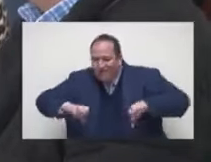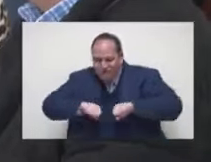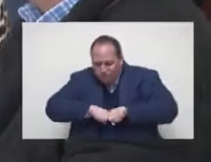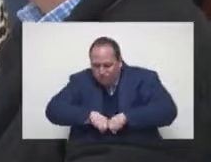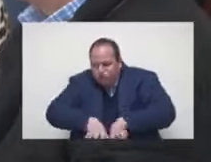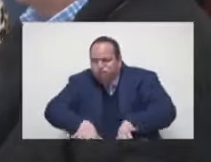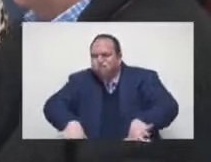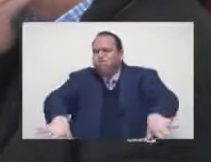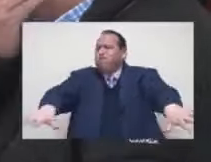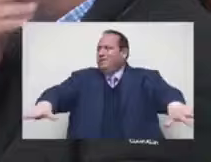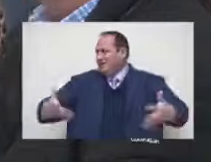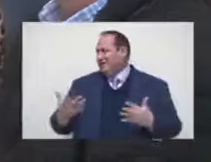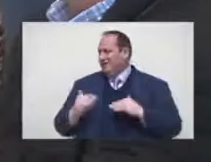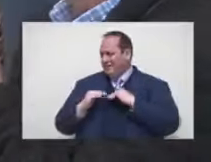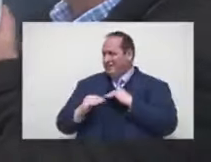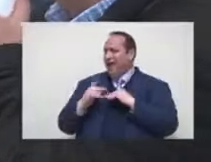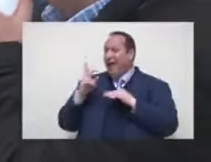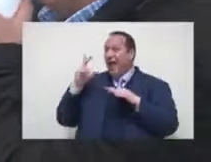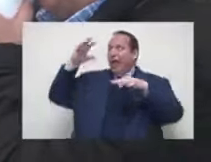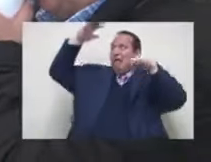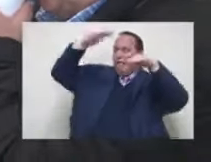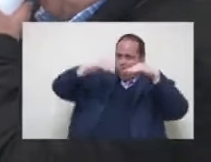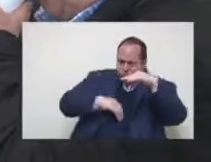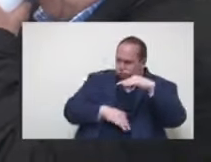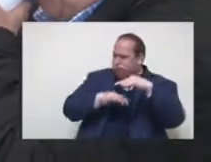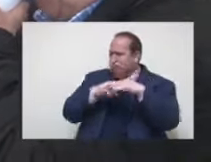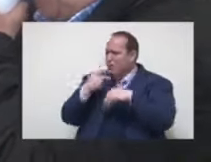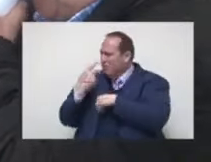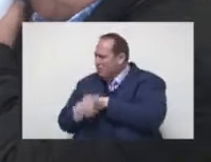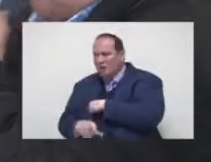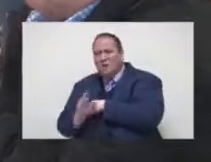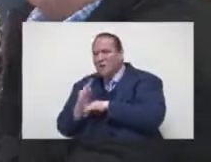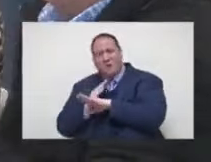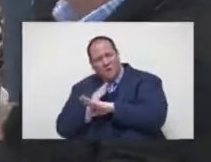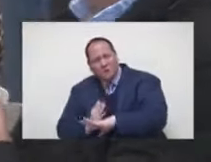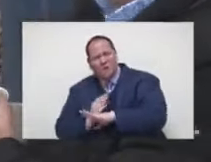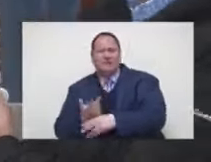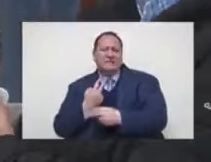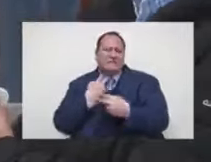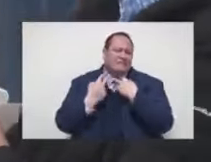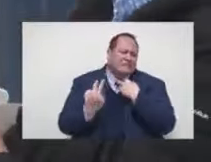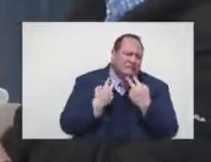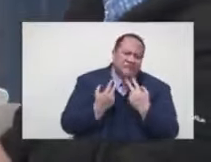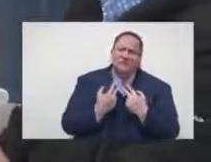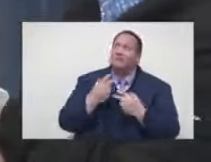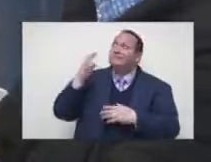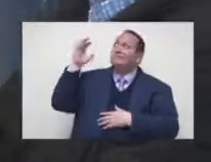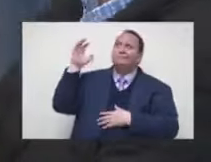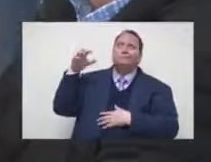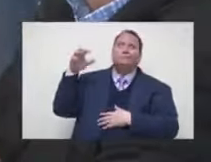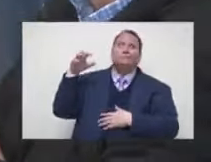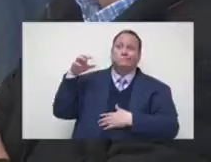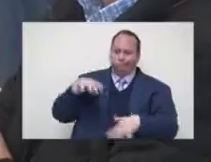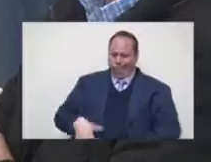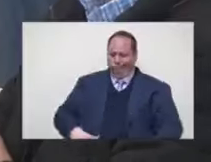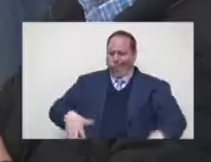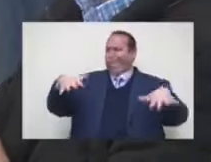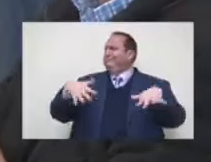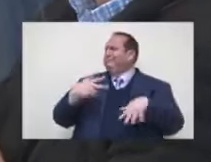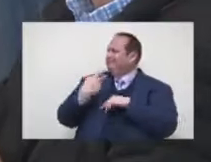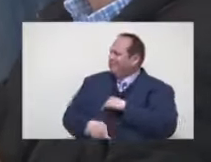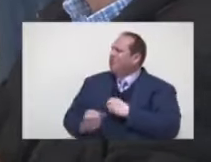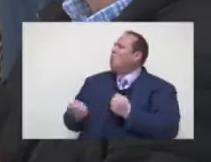que efectivamente pueda trasladar el agua y no generar esa serie de trastornos posterior, una lluviecita y se vuelve esto un